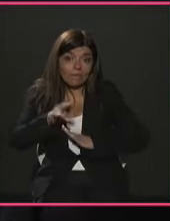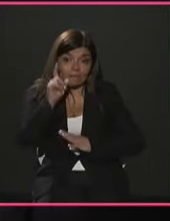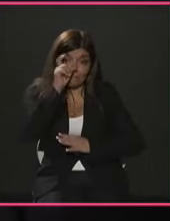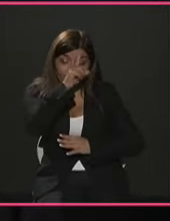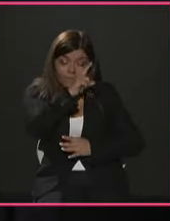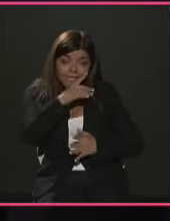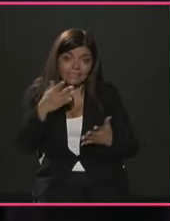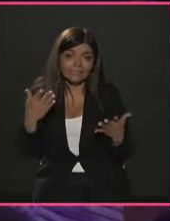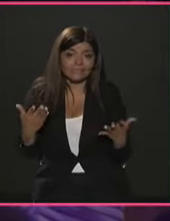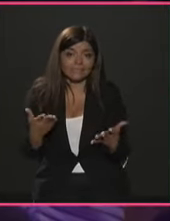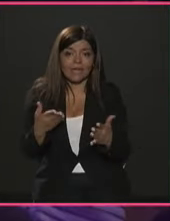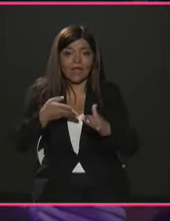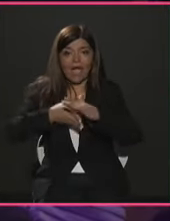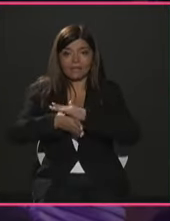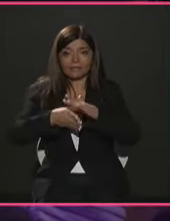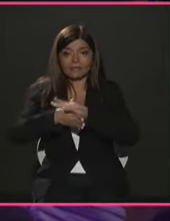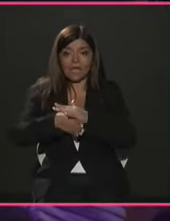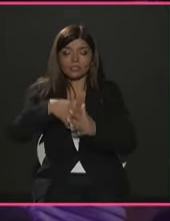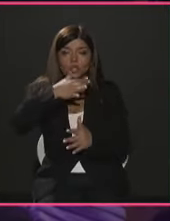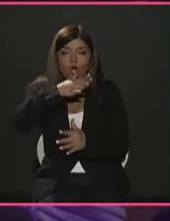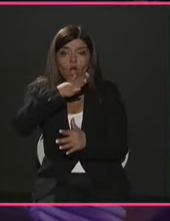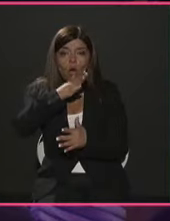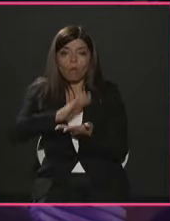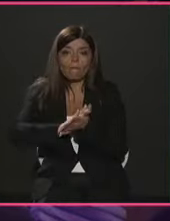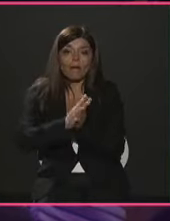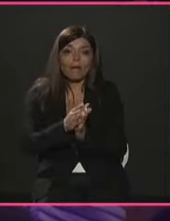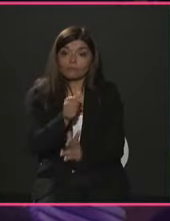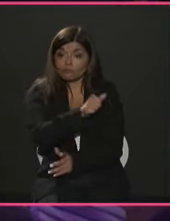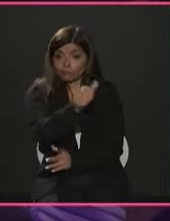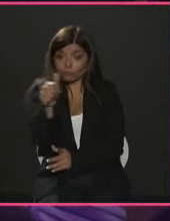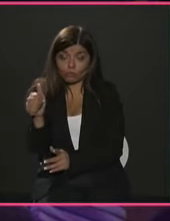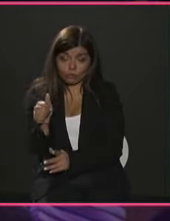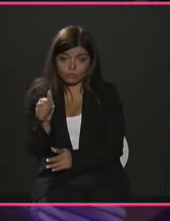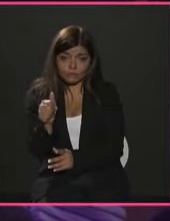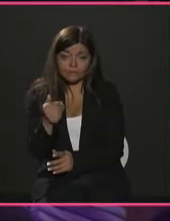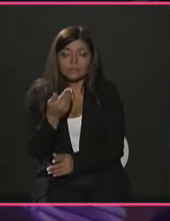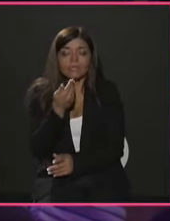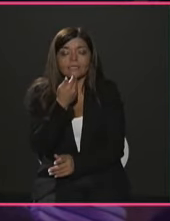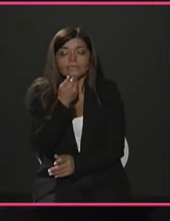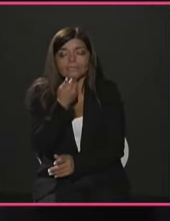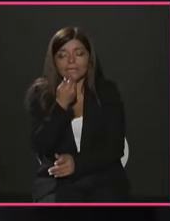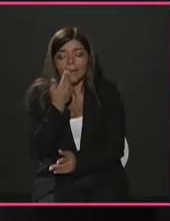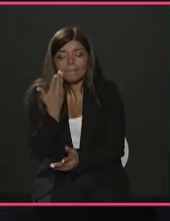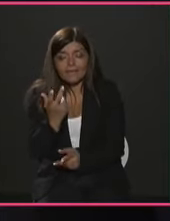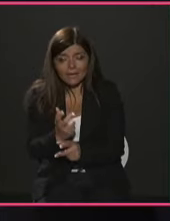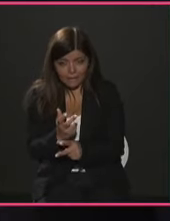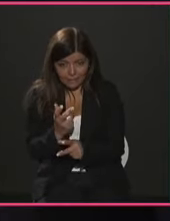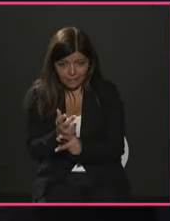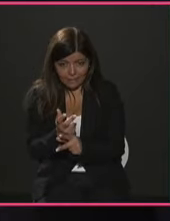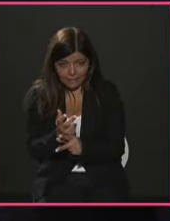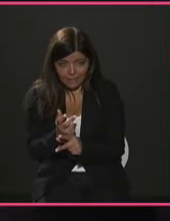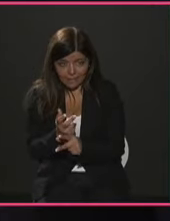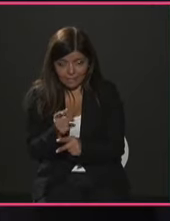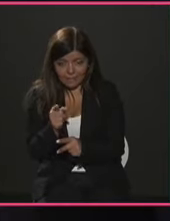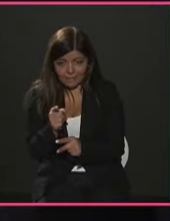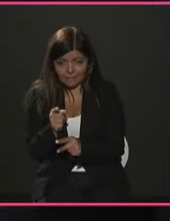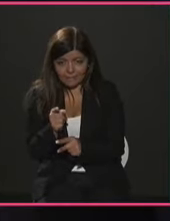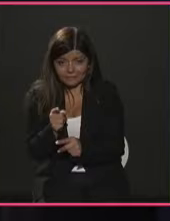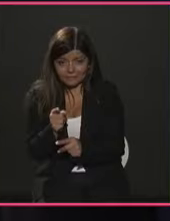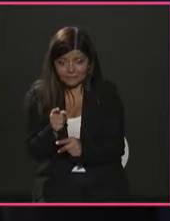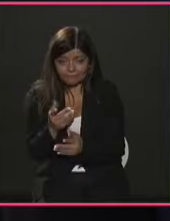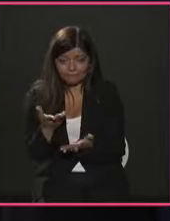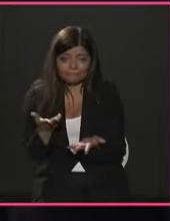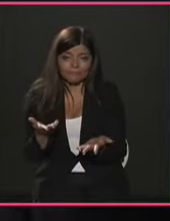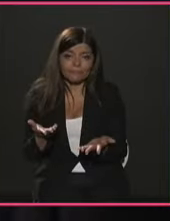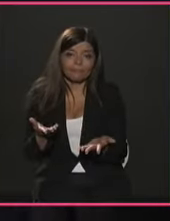alcanzar el accceso al agua por todos y también hay un un